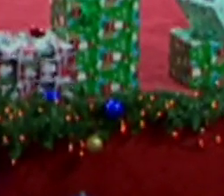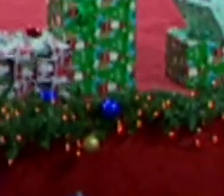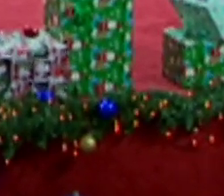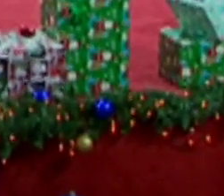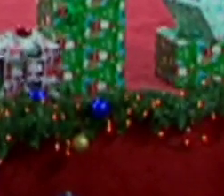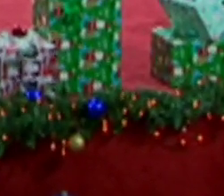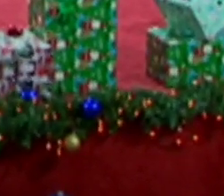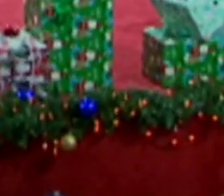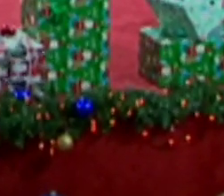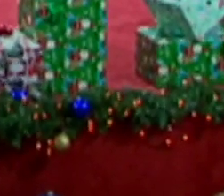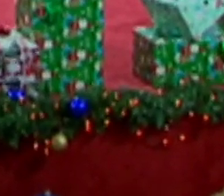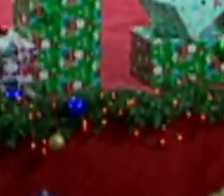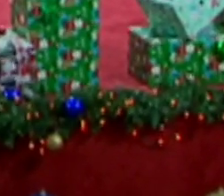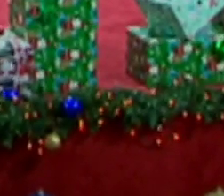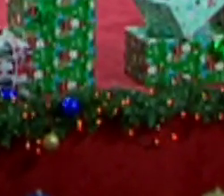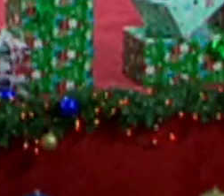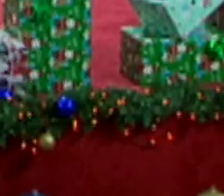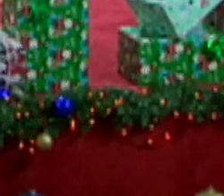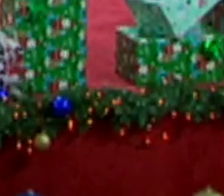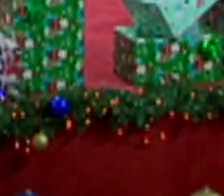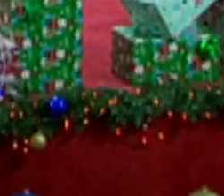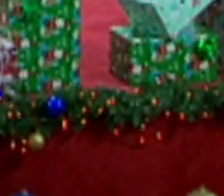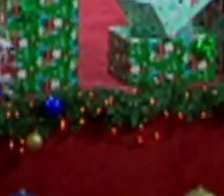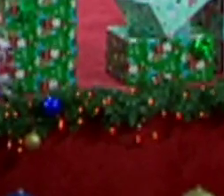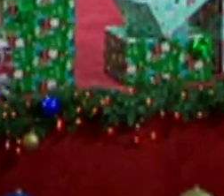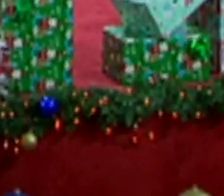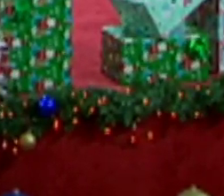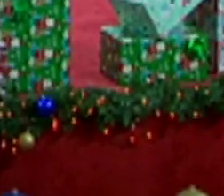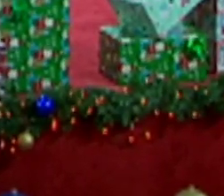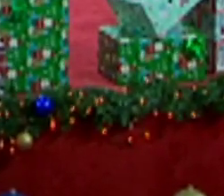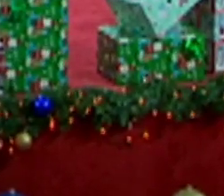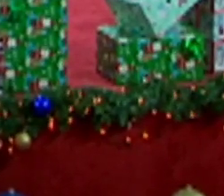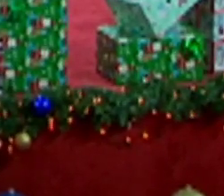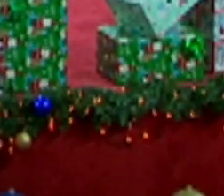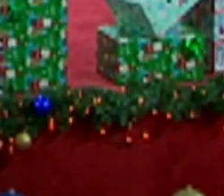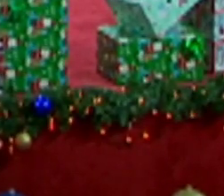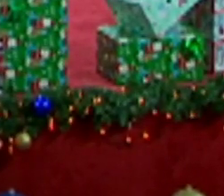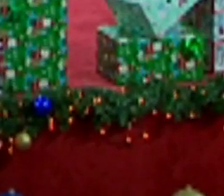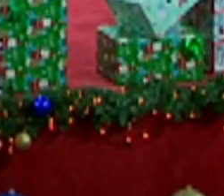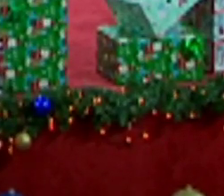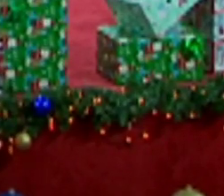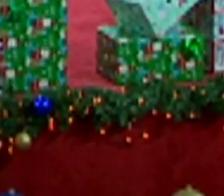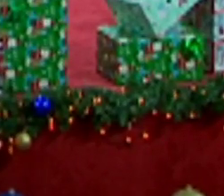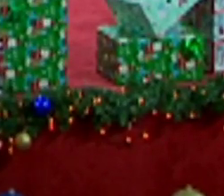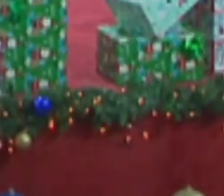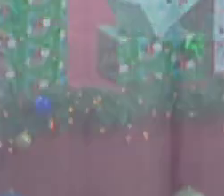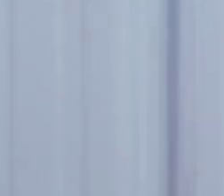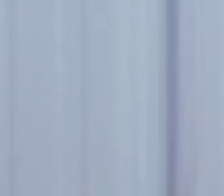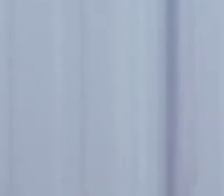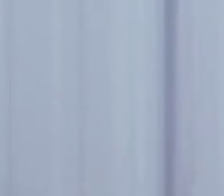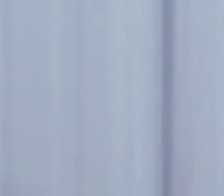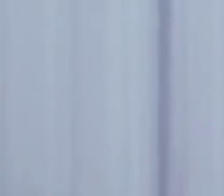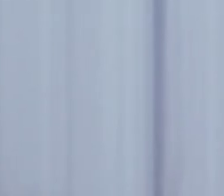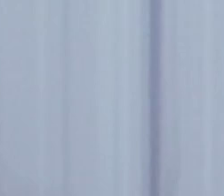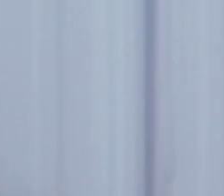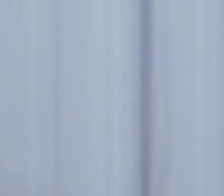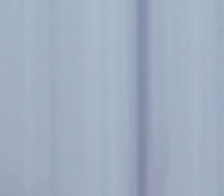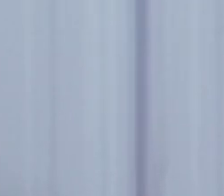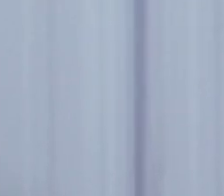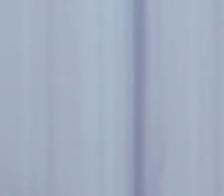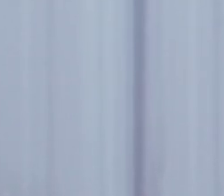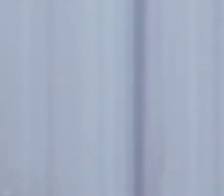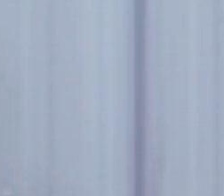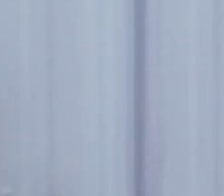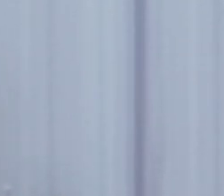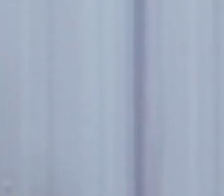Que el Señor nos bendiga a todos, hermanos. Lindas alabanzas. Uno quisiera que siguieran y siguieran. Algo precioso, adorar